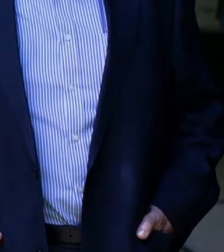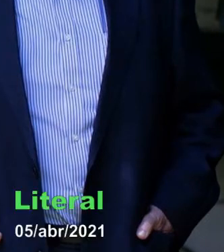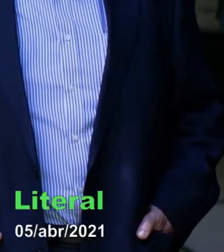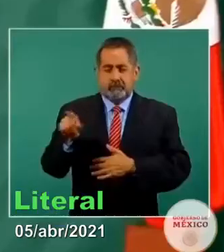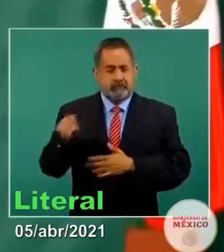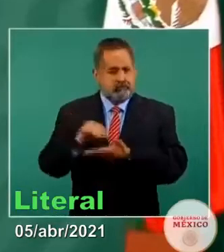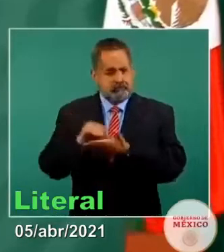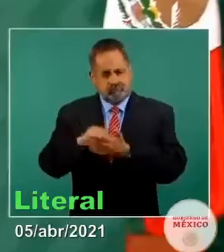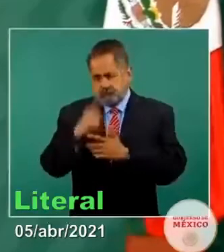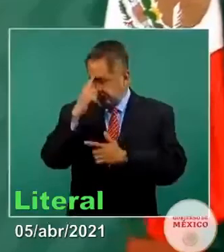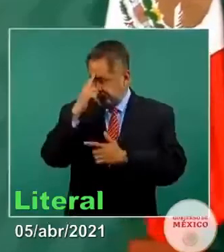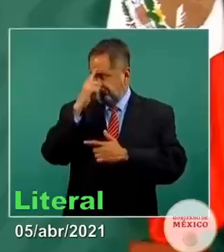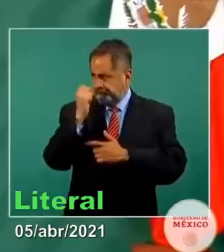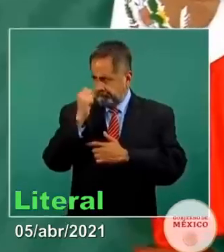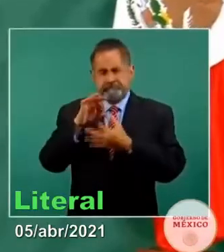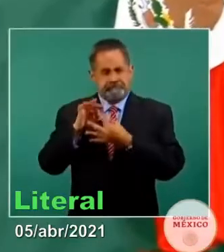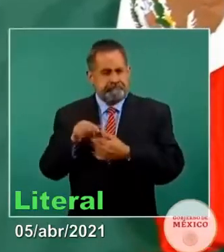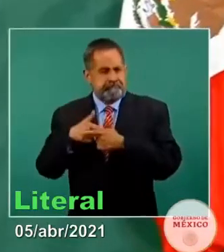consecuente.